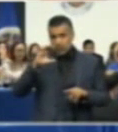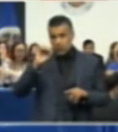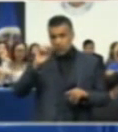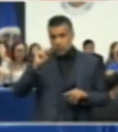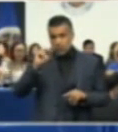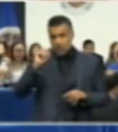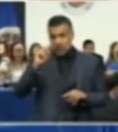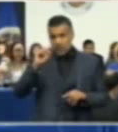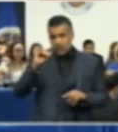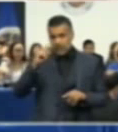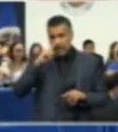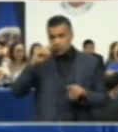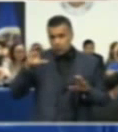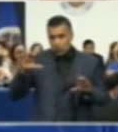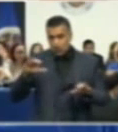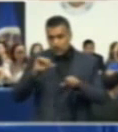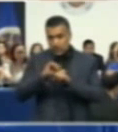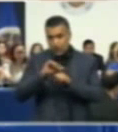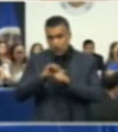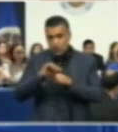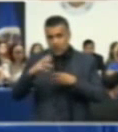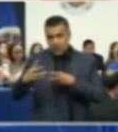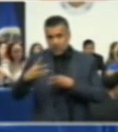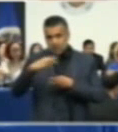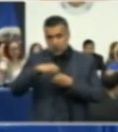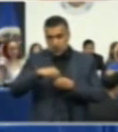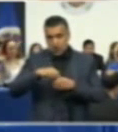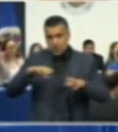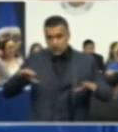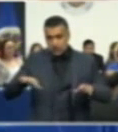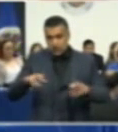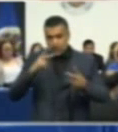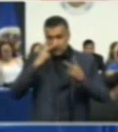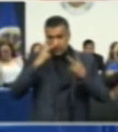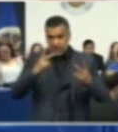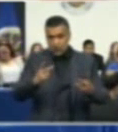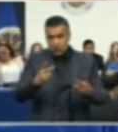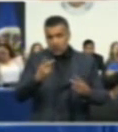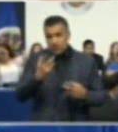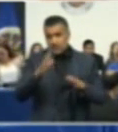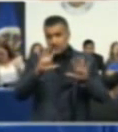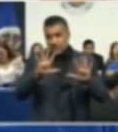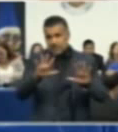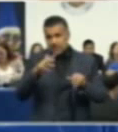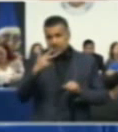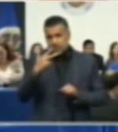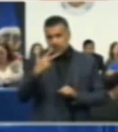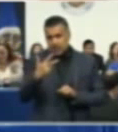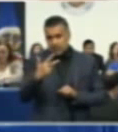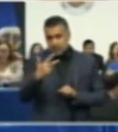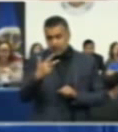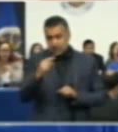un trabajo de participación social intensa, visitando 13 regiones del Perú, con actas firmadas por los